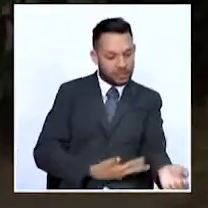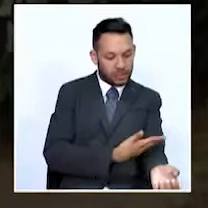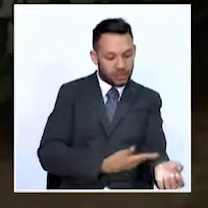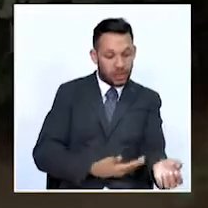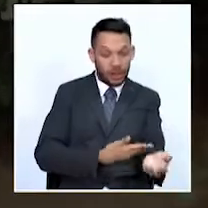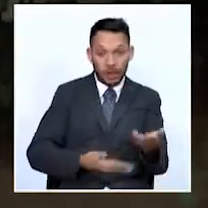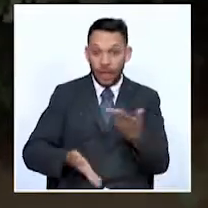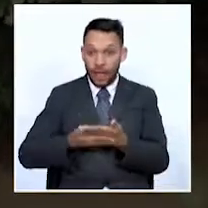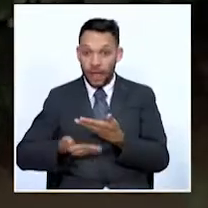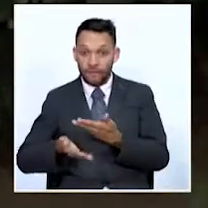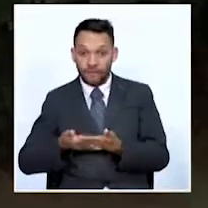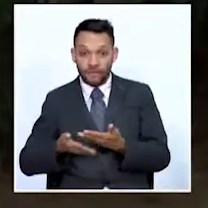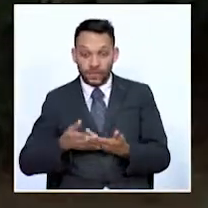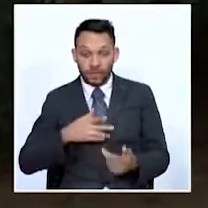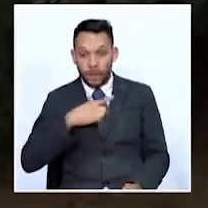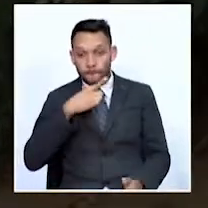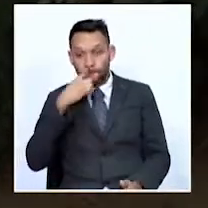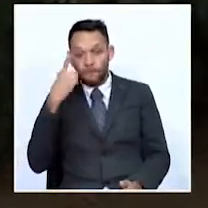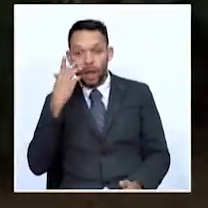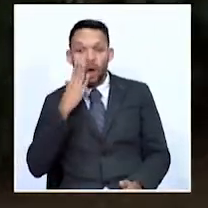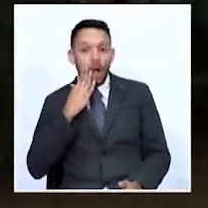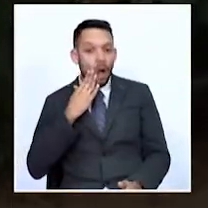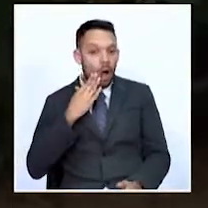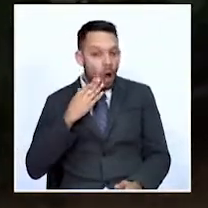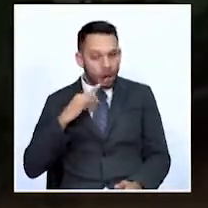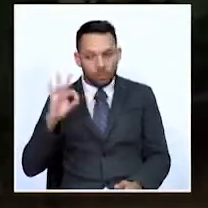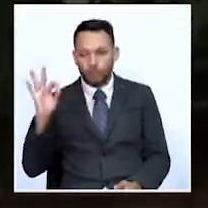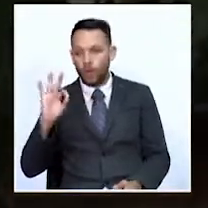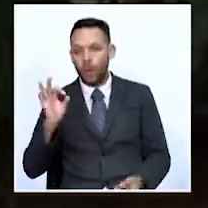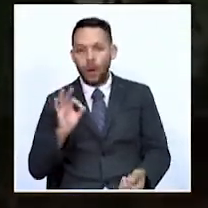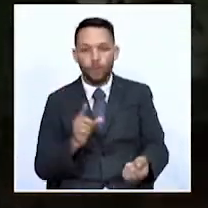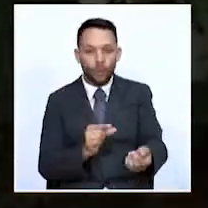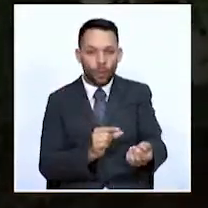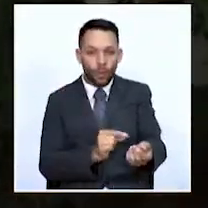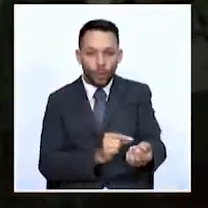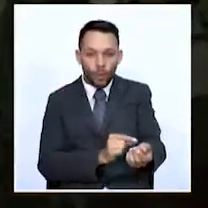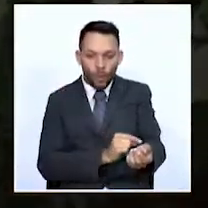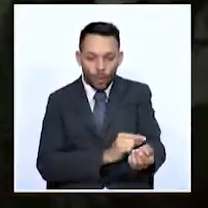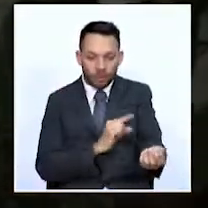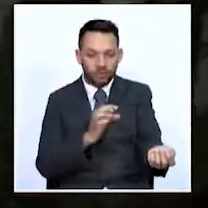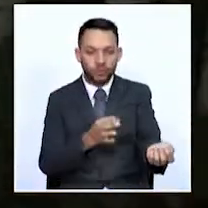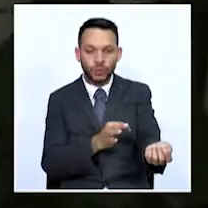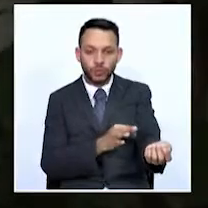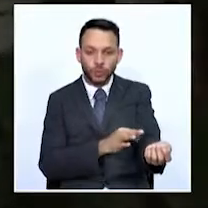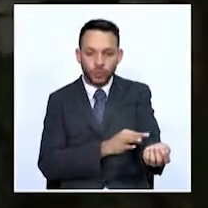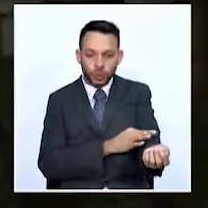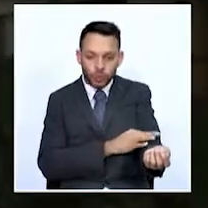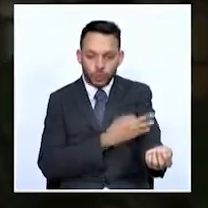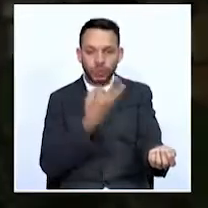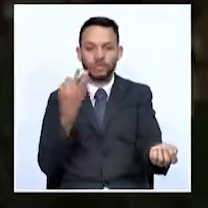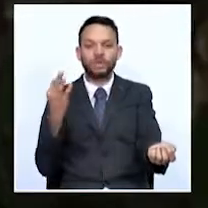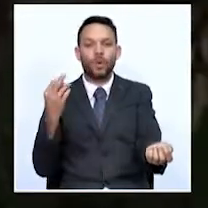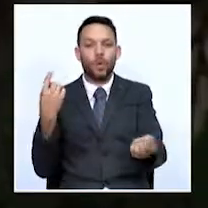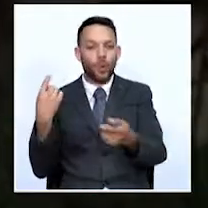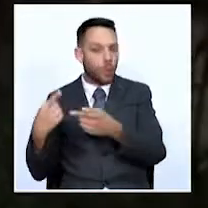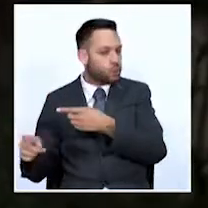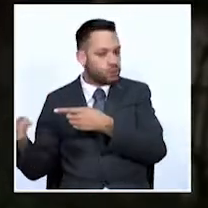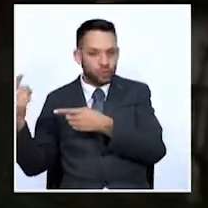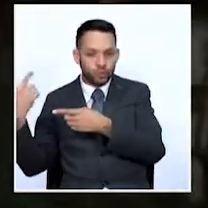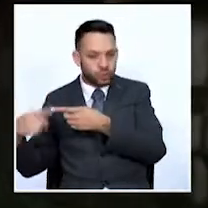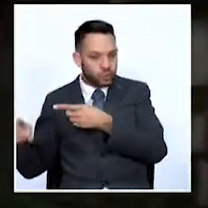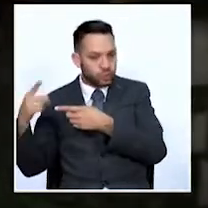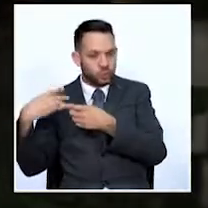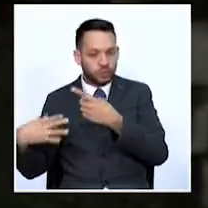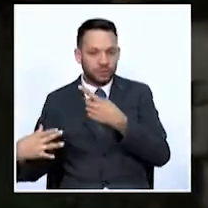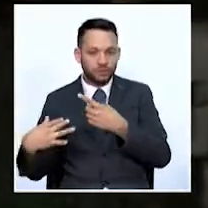o no. Ahí me dice si tengo leucocitos, si tengo monocitos, si tengo neutrófilos y una cantidad de componentes